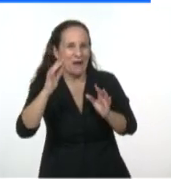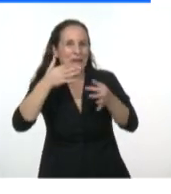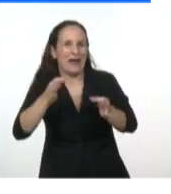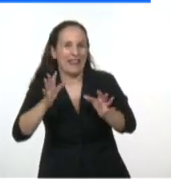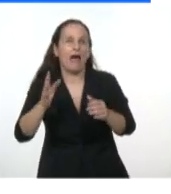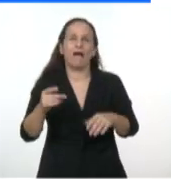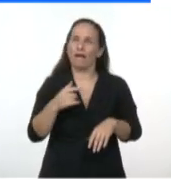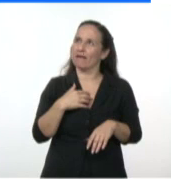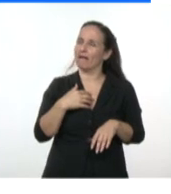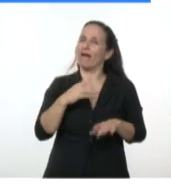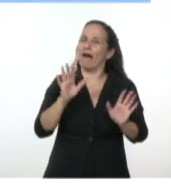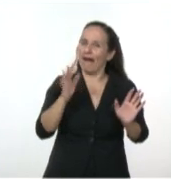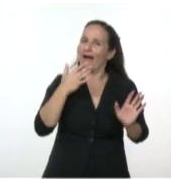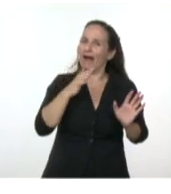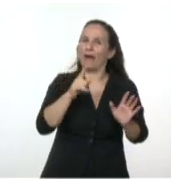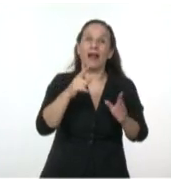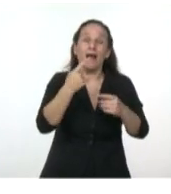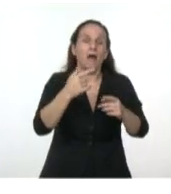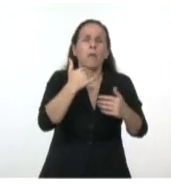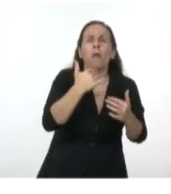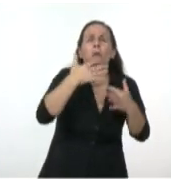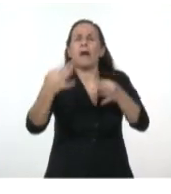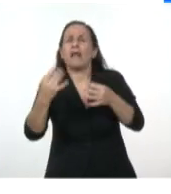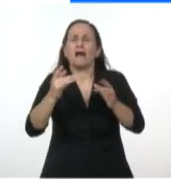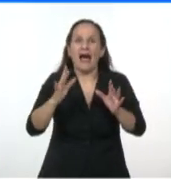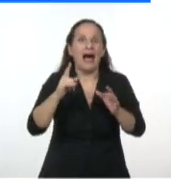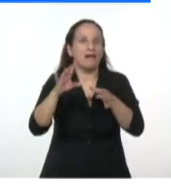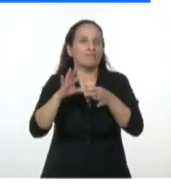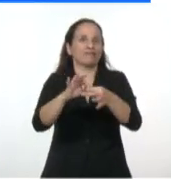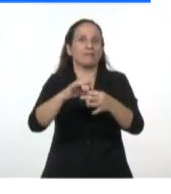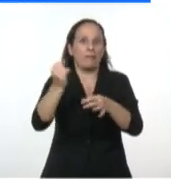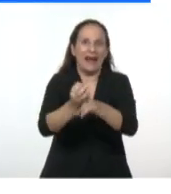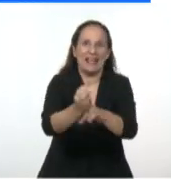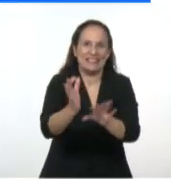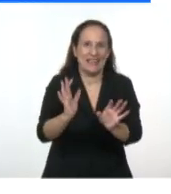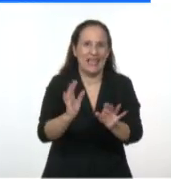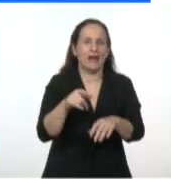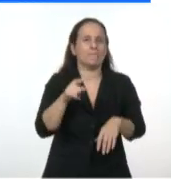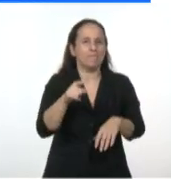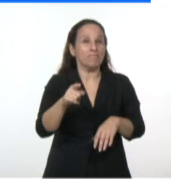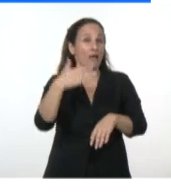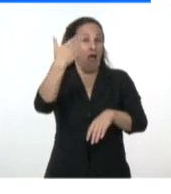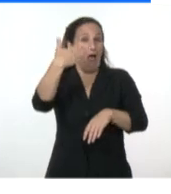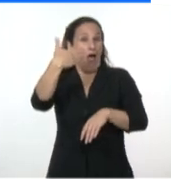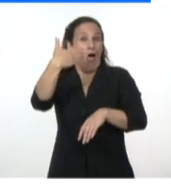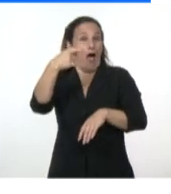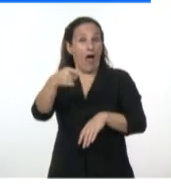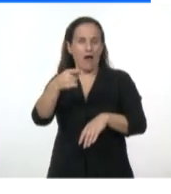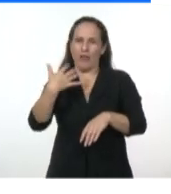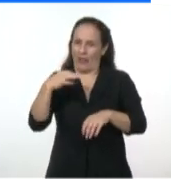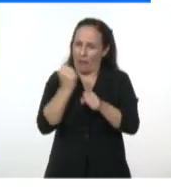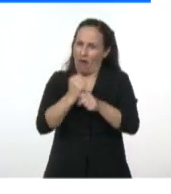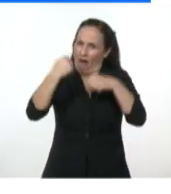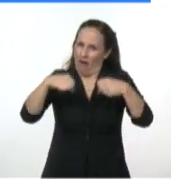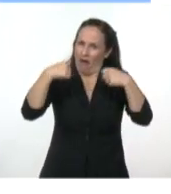verídica o no, es válida como enseñanza. La oratoria es más producto del trabajo que de la naturaleza. Sí,